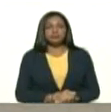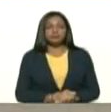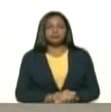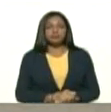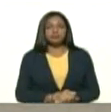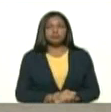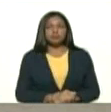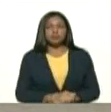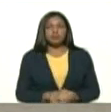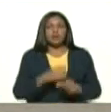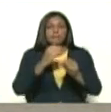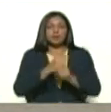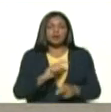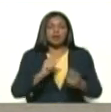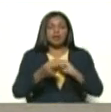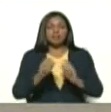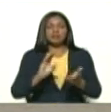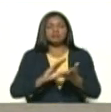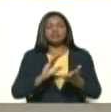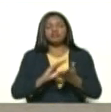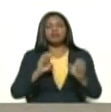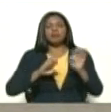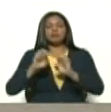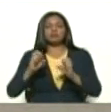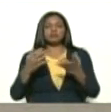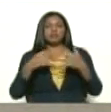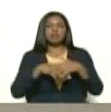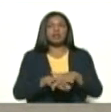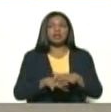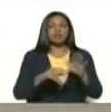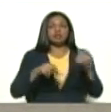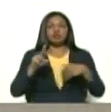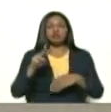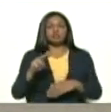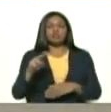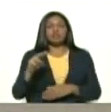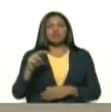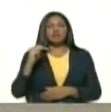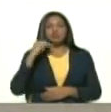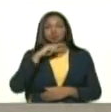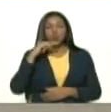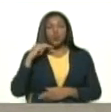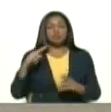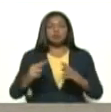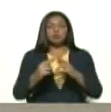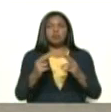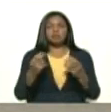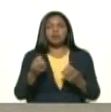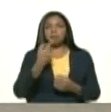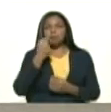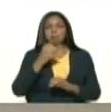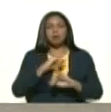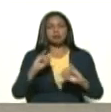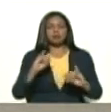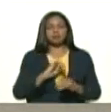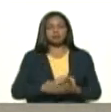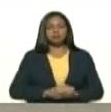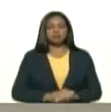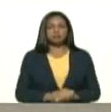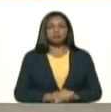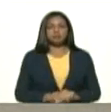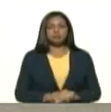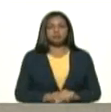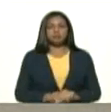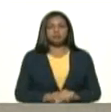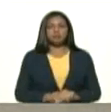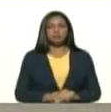Canalizándosele traslado al Centro de Diagnóstico Integral 12 de octubre, se encuentra con tratamiento ya. Es